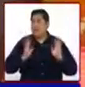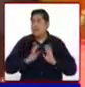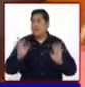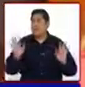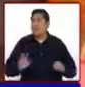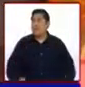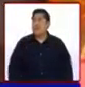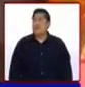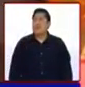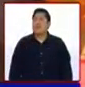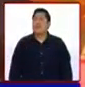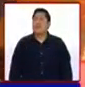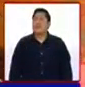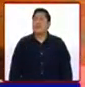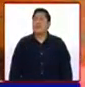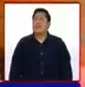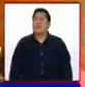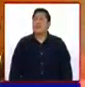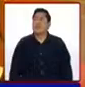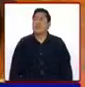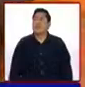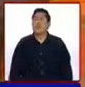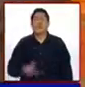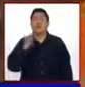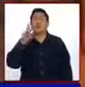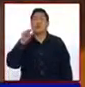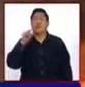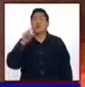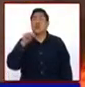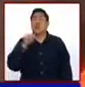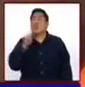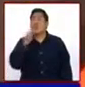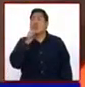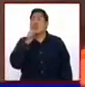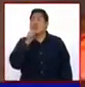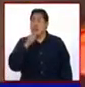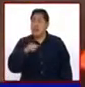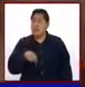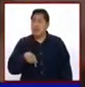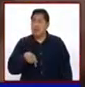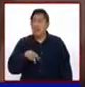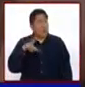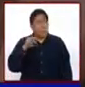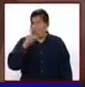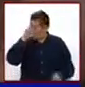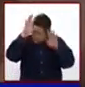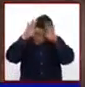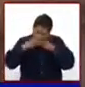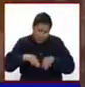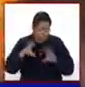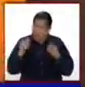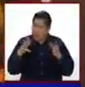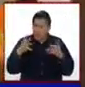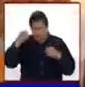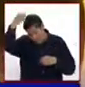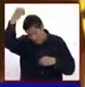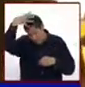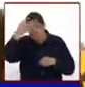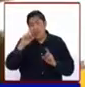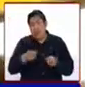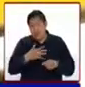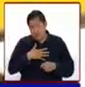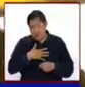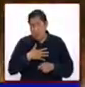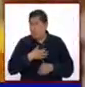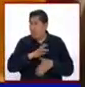me siento, me baño. ¿Y aquí empieza a chorrear? No, aquí hay agüita. Ah, no chorrea. No chorrea. No hay ducha. No, así